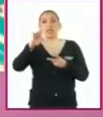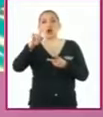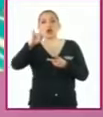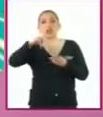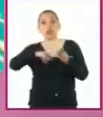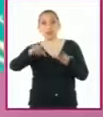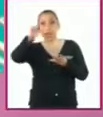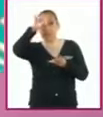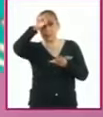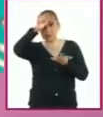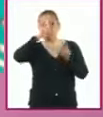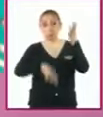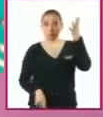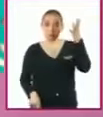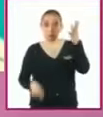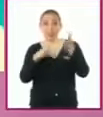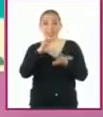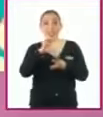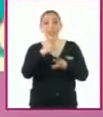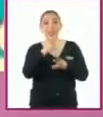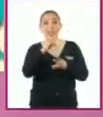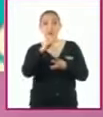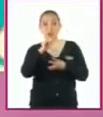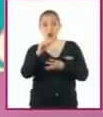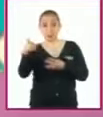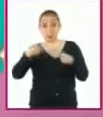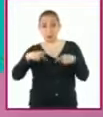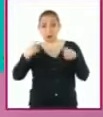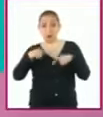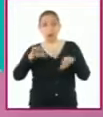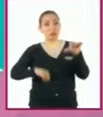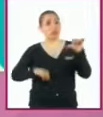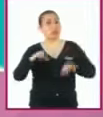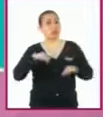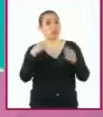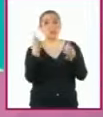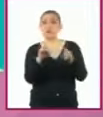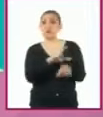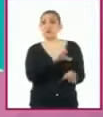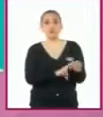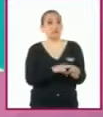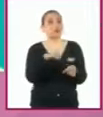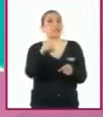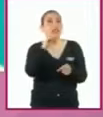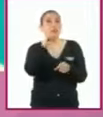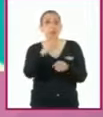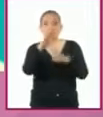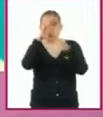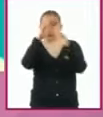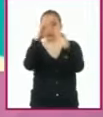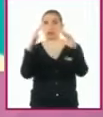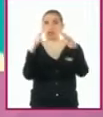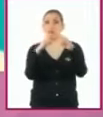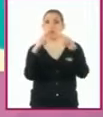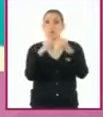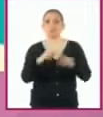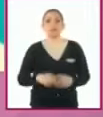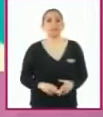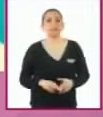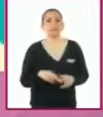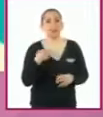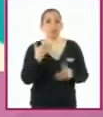los egipcios. Los egipcios usaban la música en actividades cotidianas y principalmente en ceremonias religiosas.